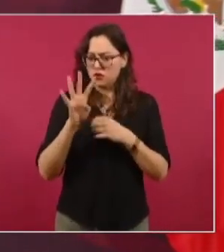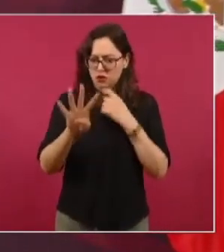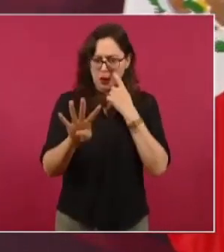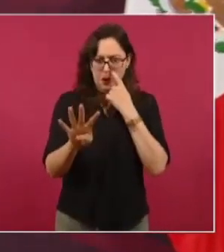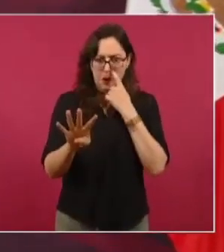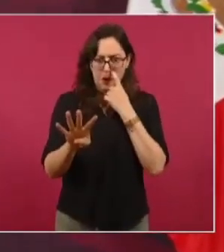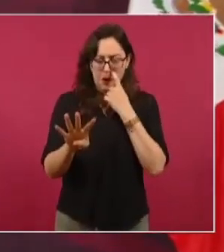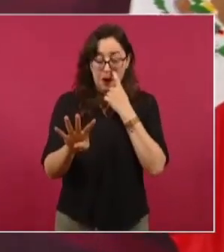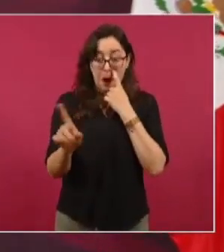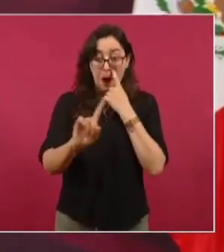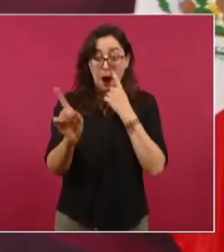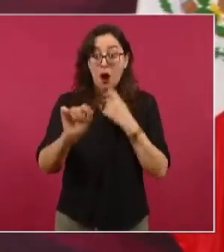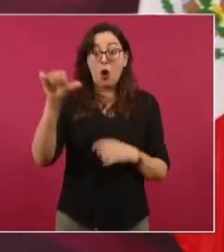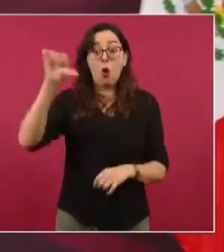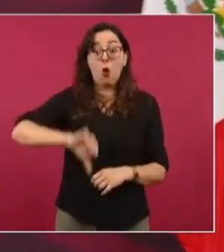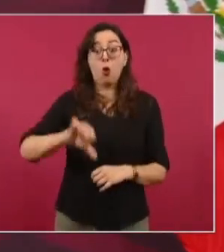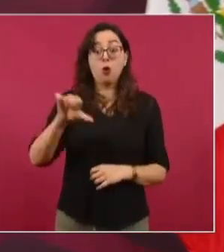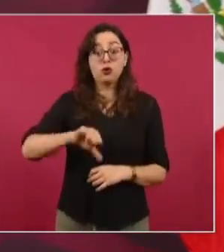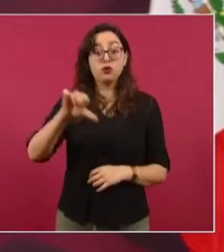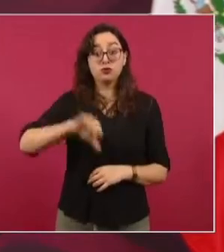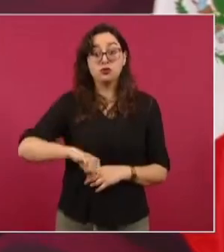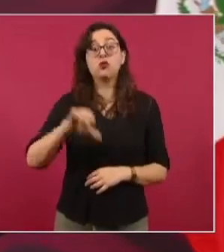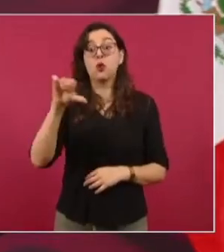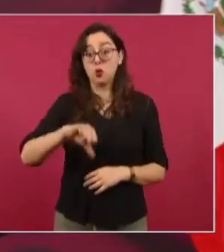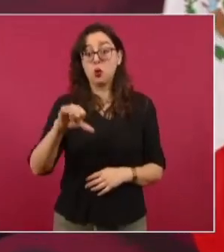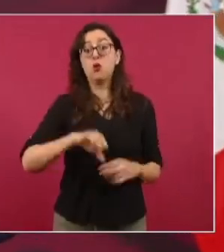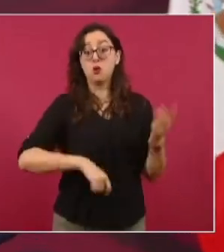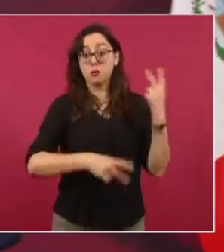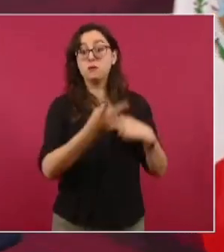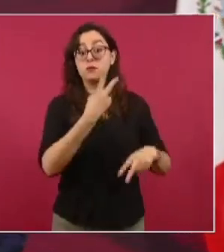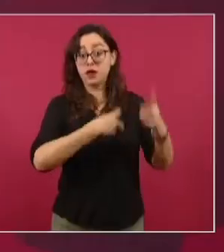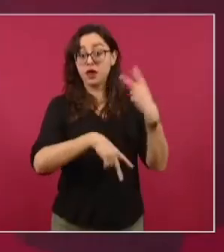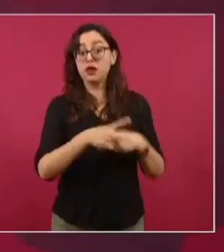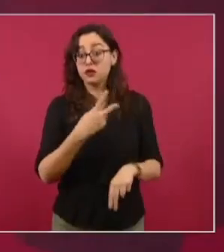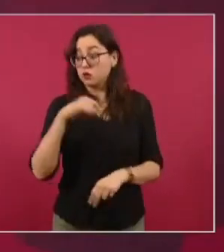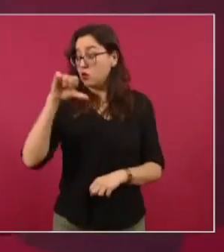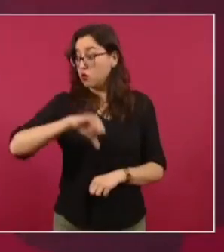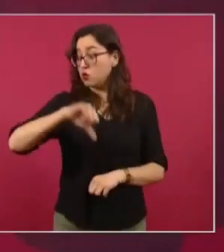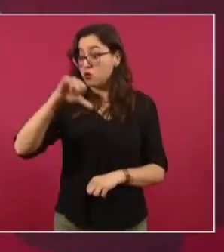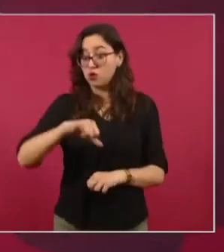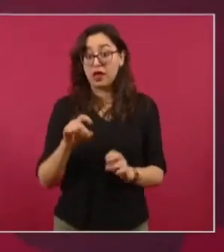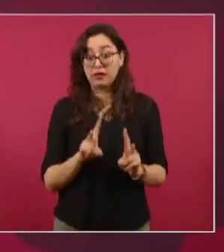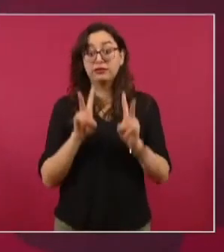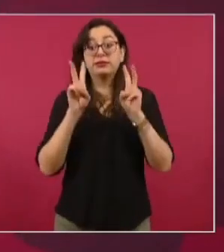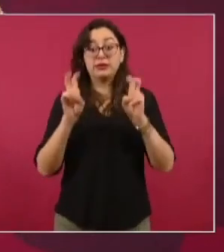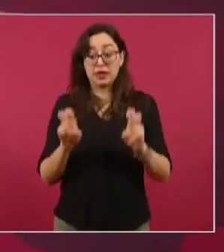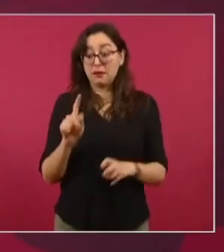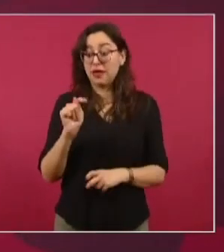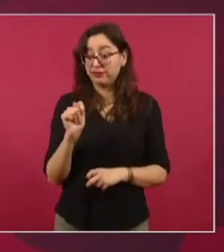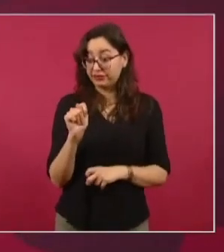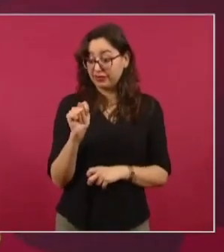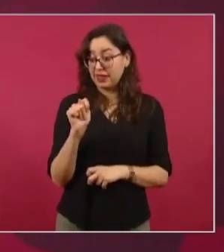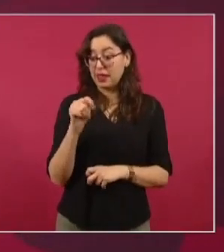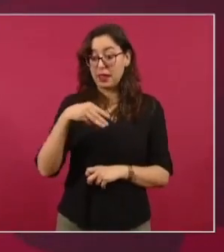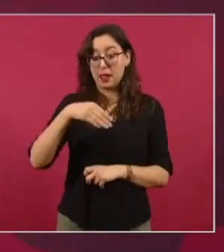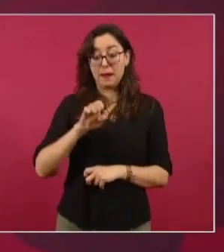una reunión con legisladores estadounidenses para lo del tratado y el 19 vienen